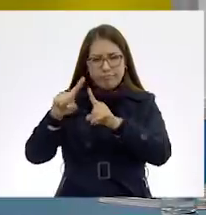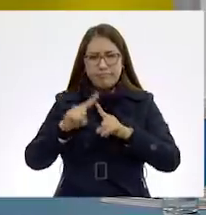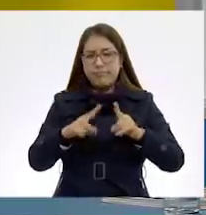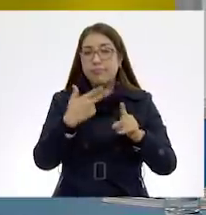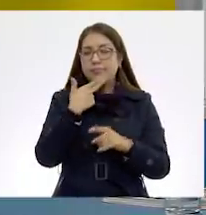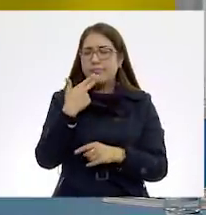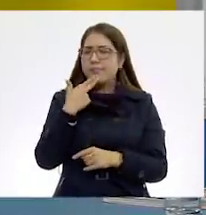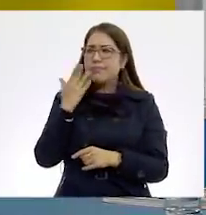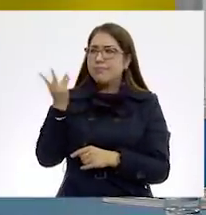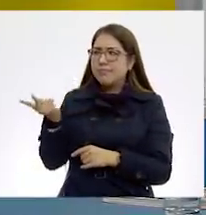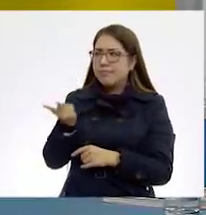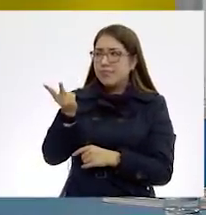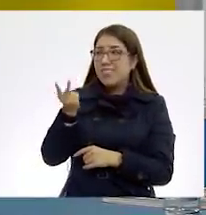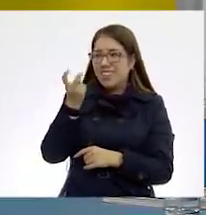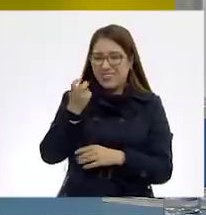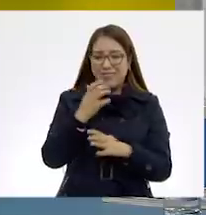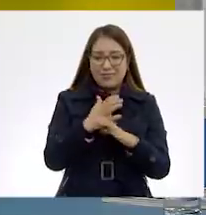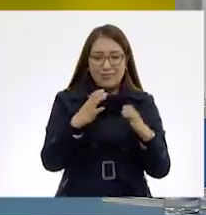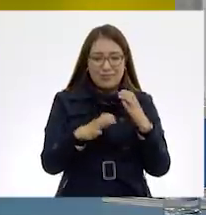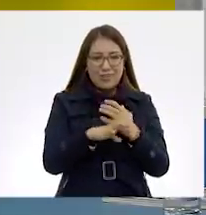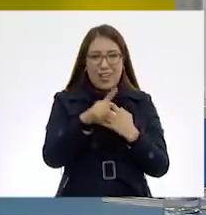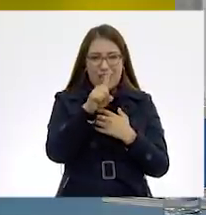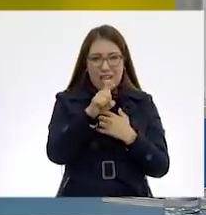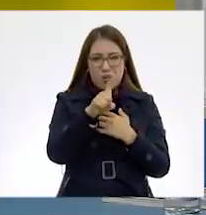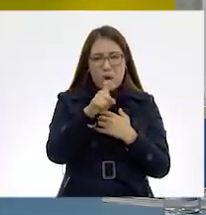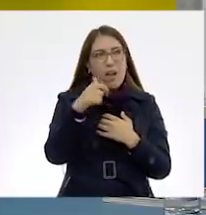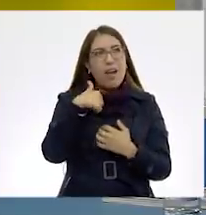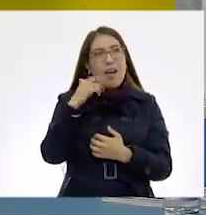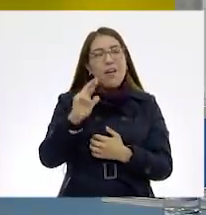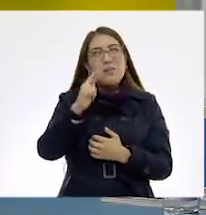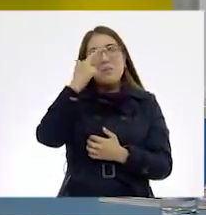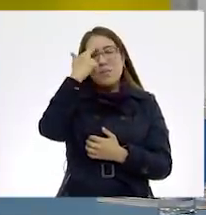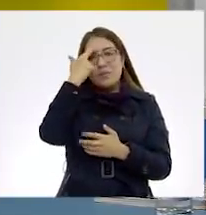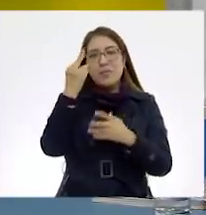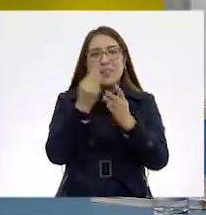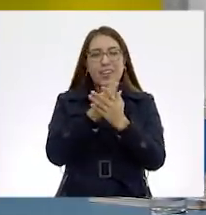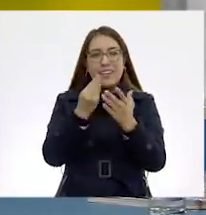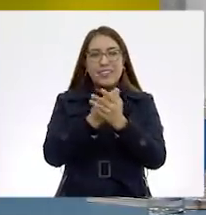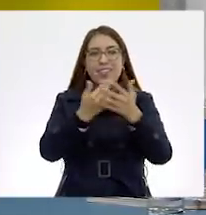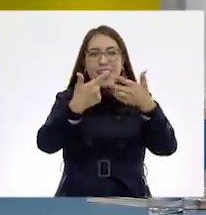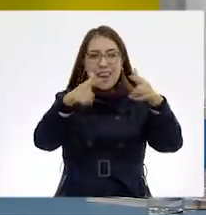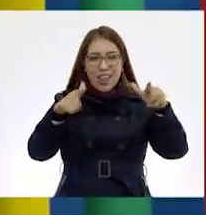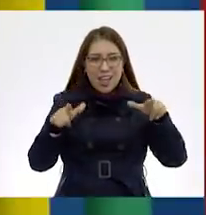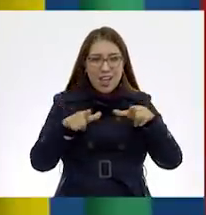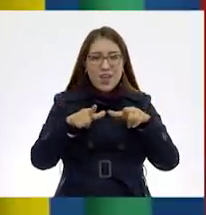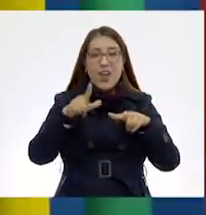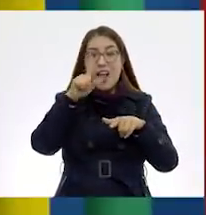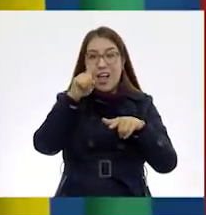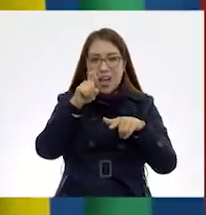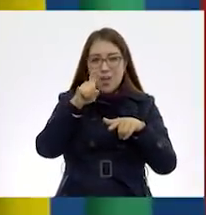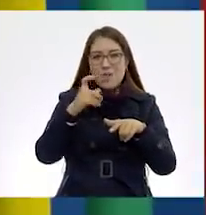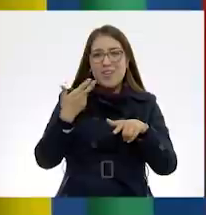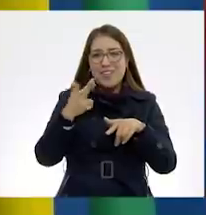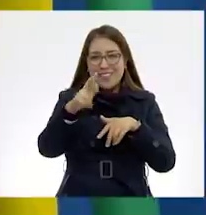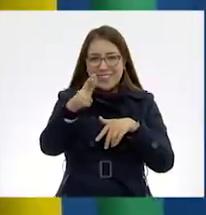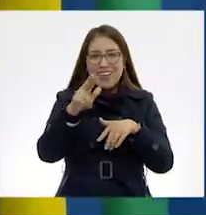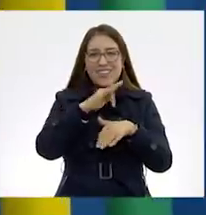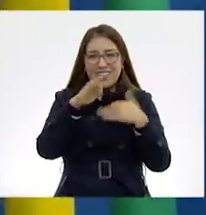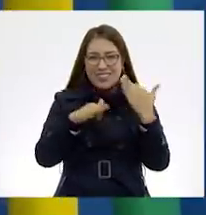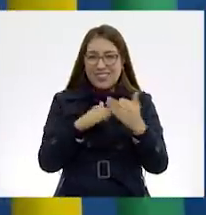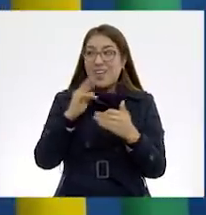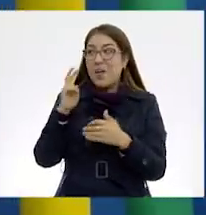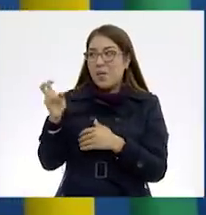del agua, maestro, me recuerda a la clase de los ríos, los lagos y las lagunas. ¡Qué bien, Alfonso! En